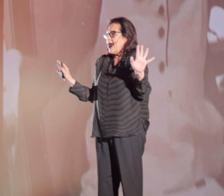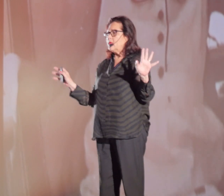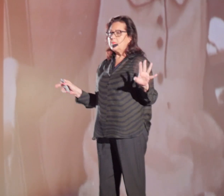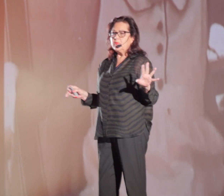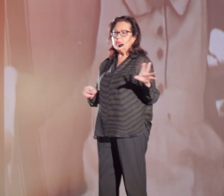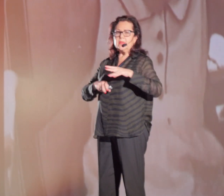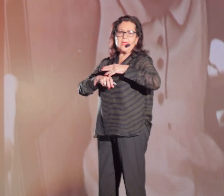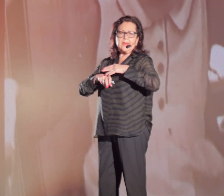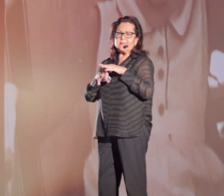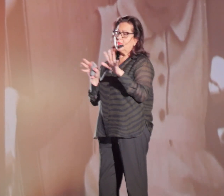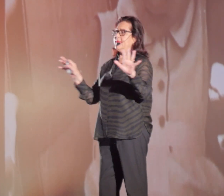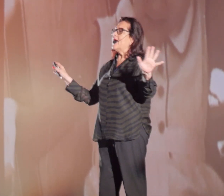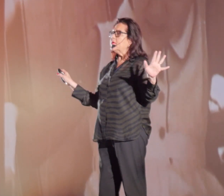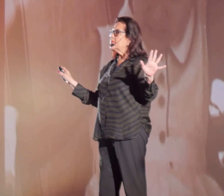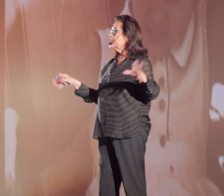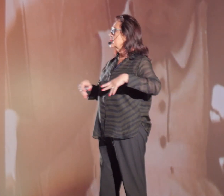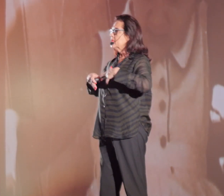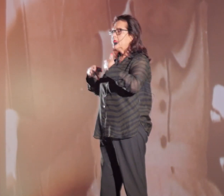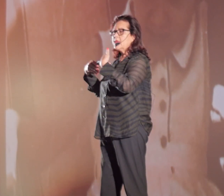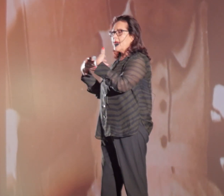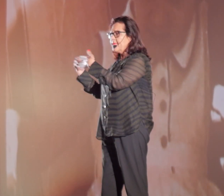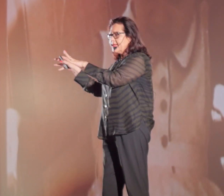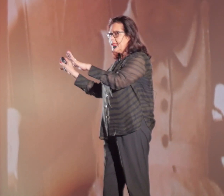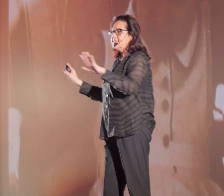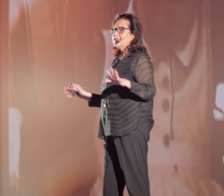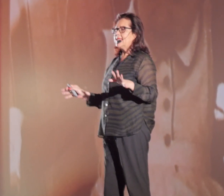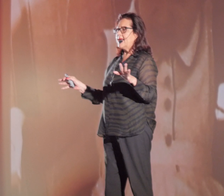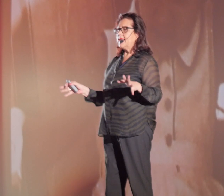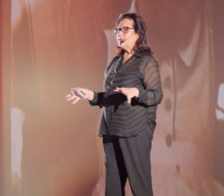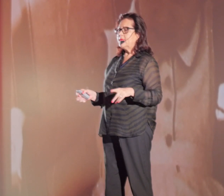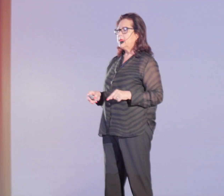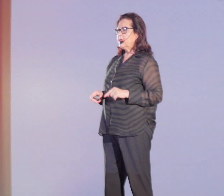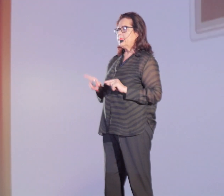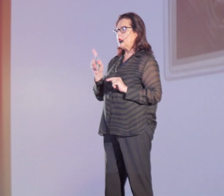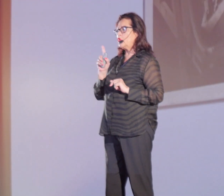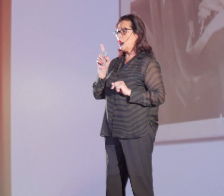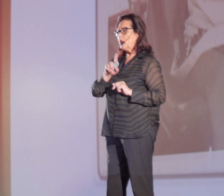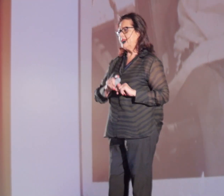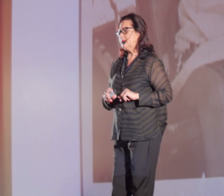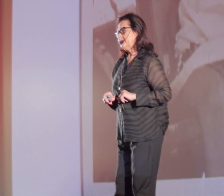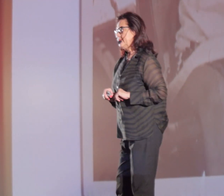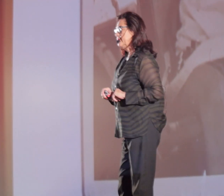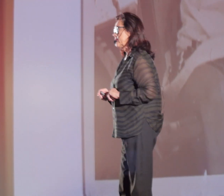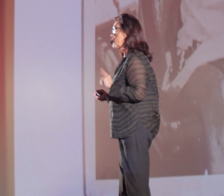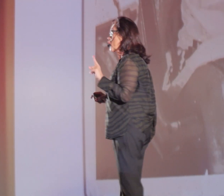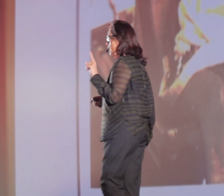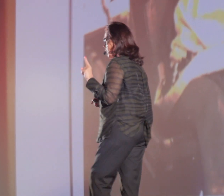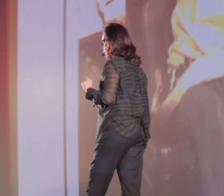olvidado del mundo de haberse olvidado de nosotros a ver quién se hacía cargo pero no lo hizo